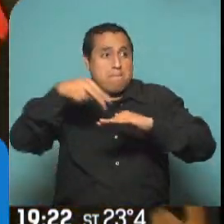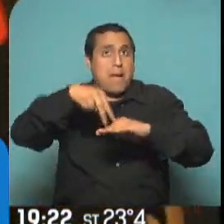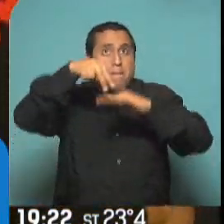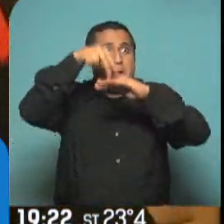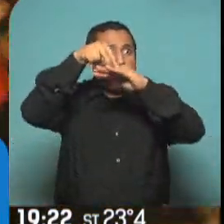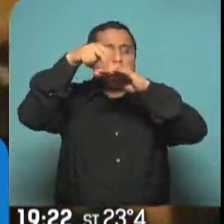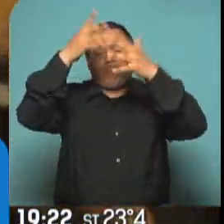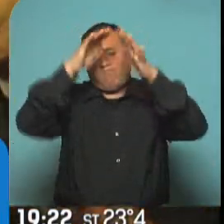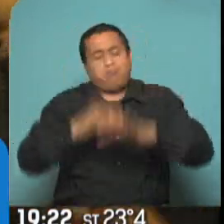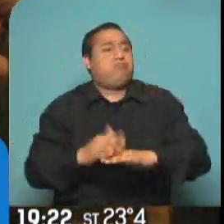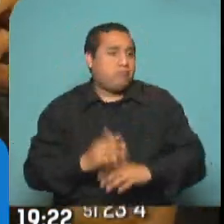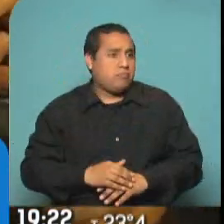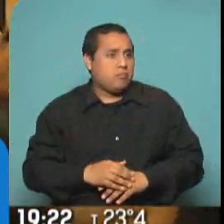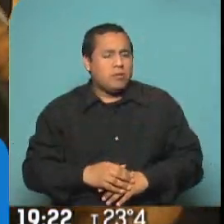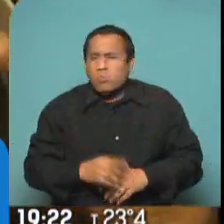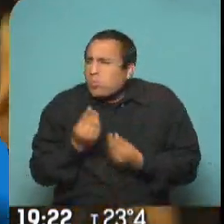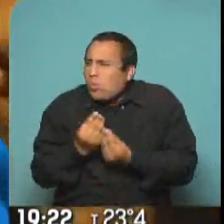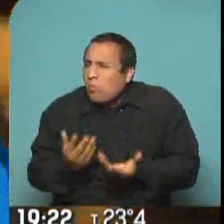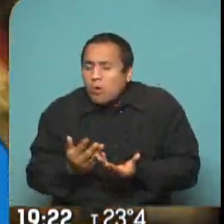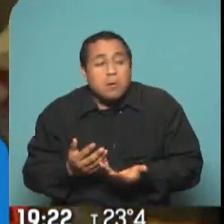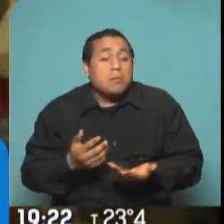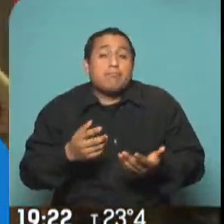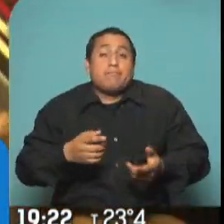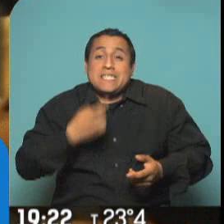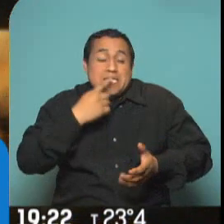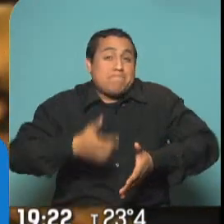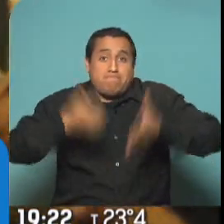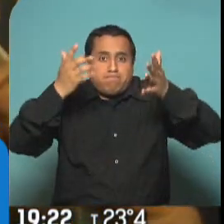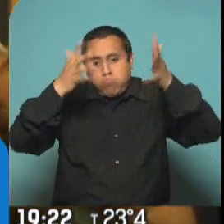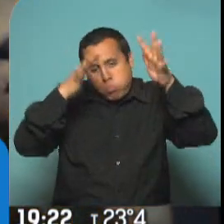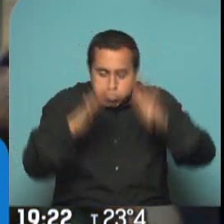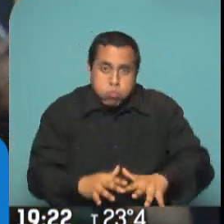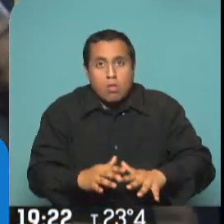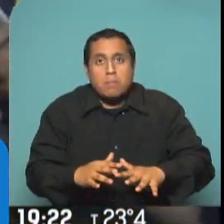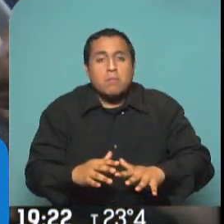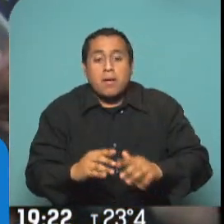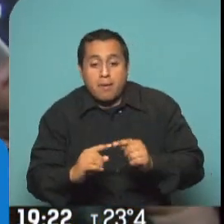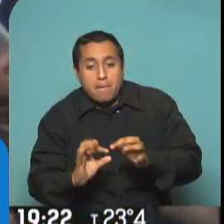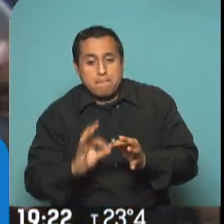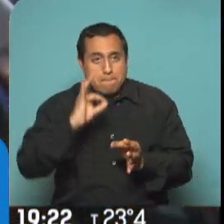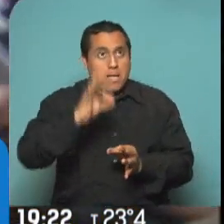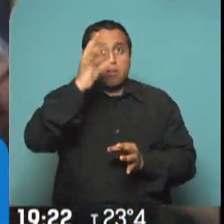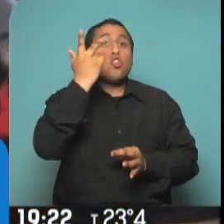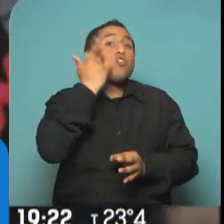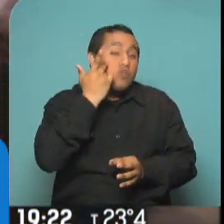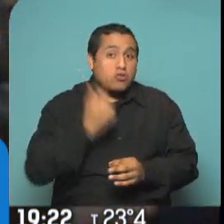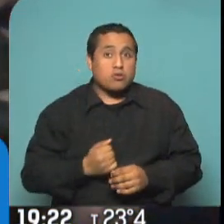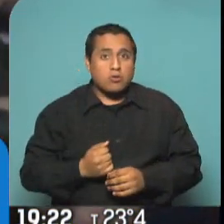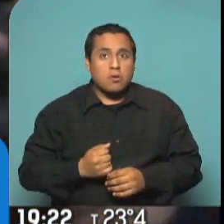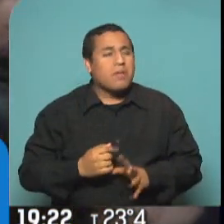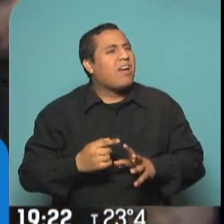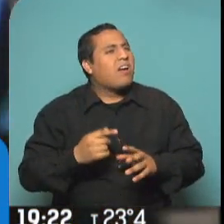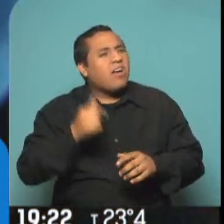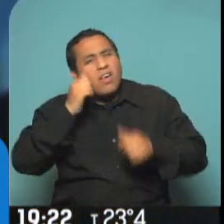¿Qué fue lo que pasó? Aparentemente se desmoronó un andamio. Se demoró un andamio de 18 metros. ¿Por qué? ¿De víctimas, se habla de cuántos?